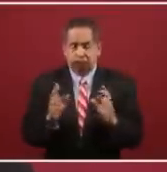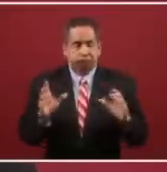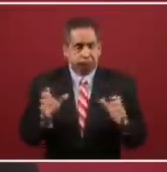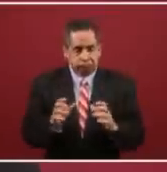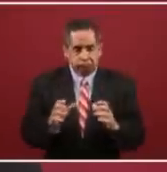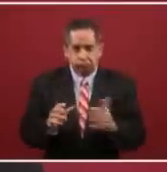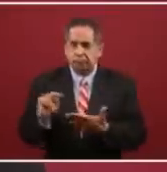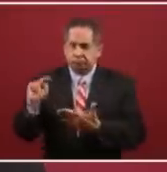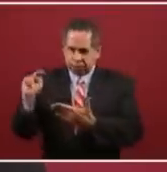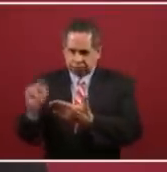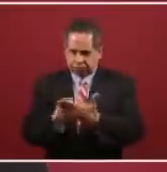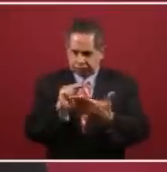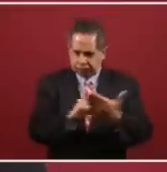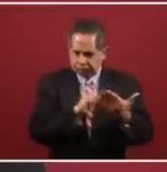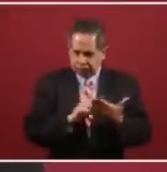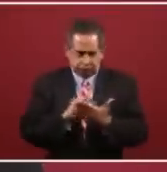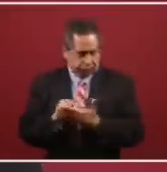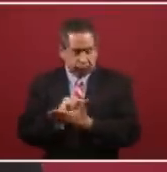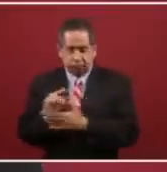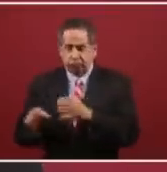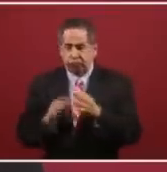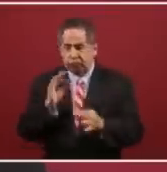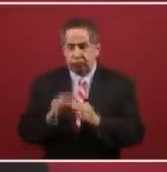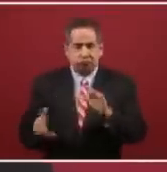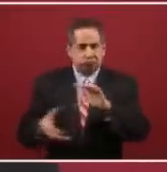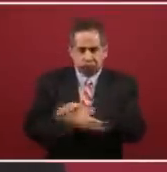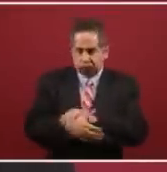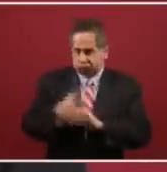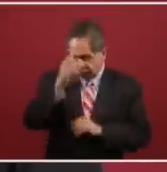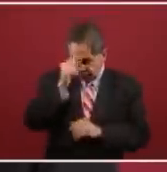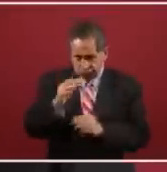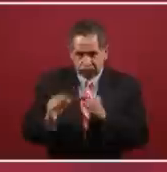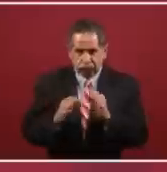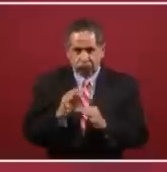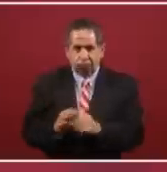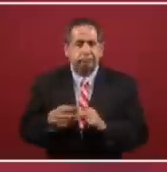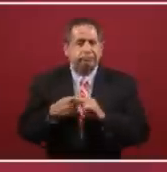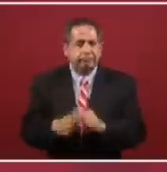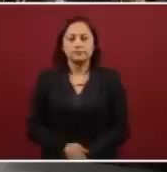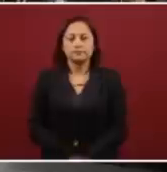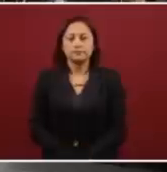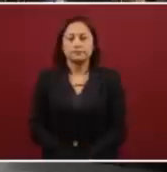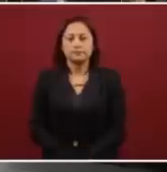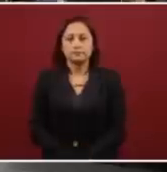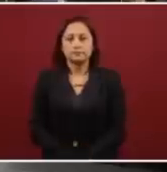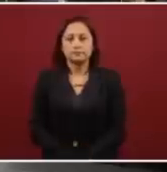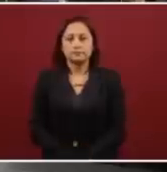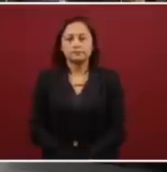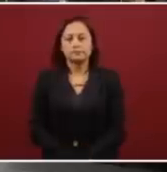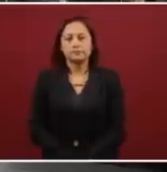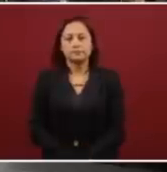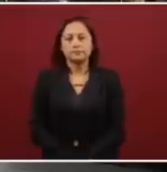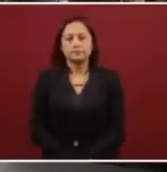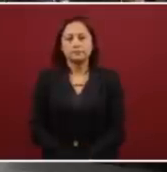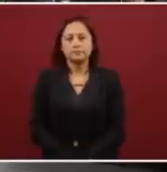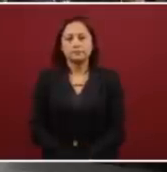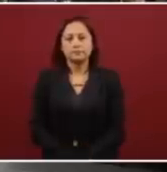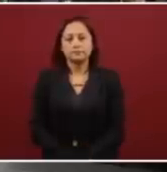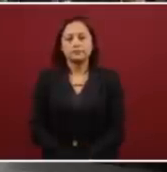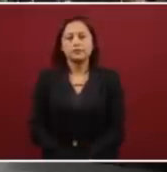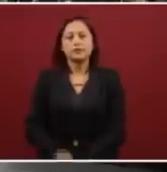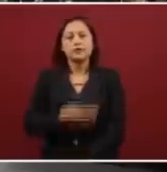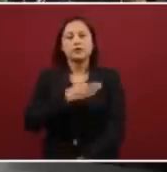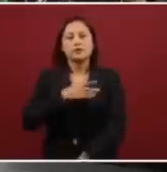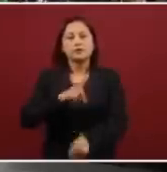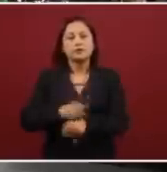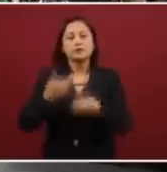y se firmó el convenio. Lo que inició con 3 se amplió